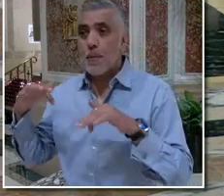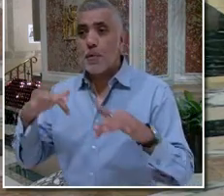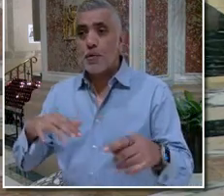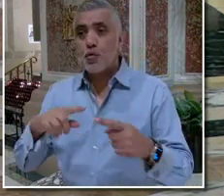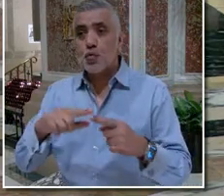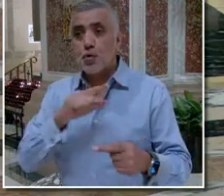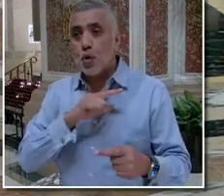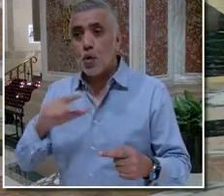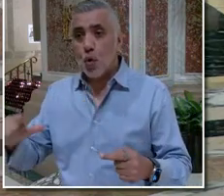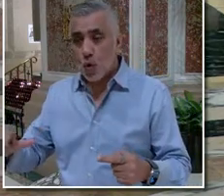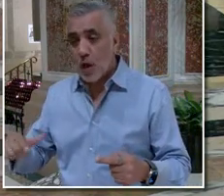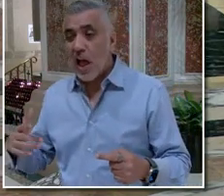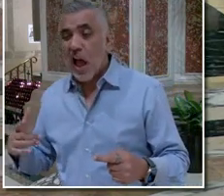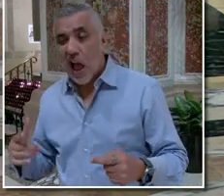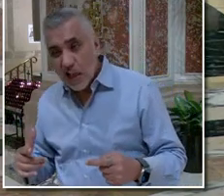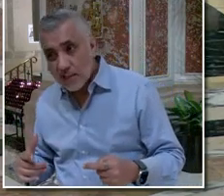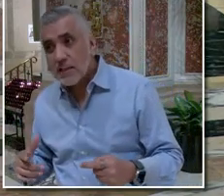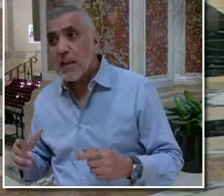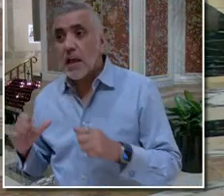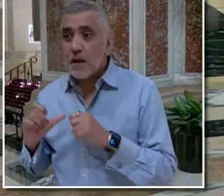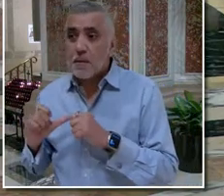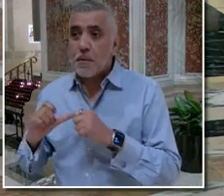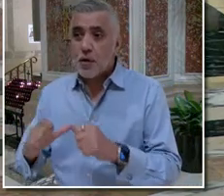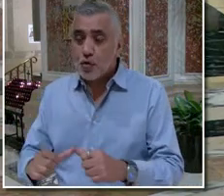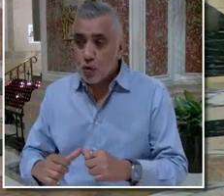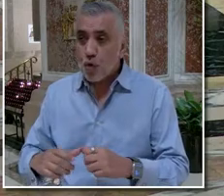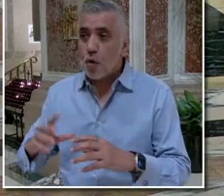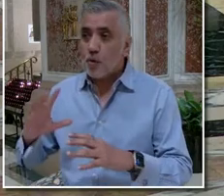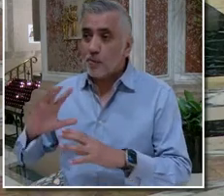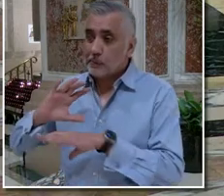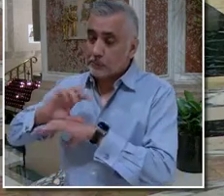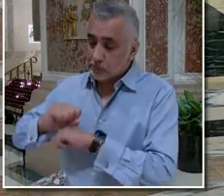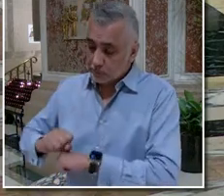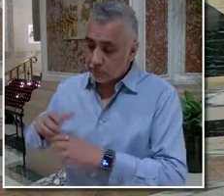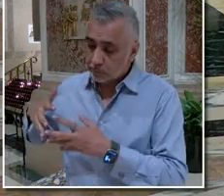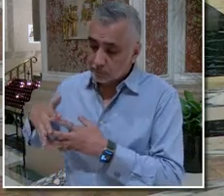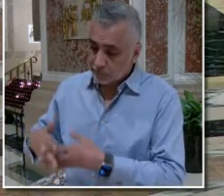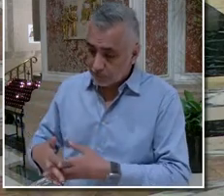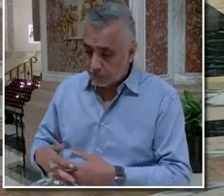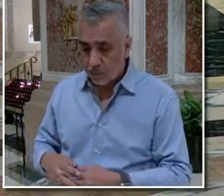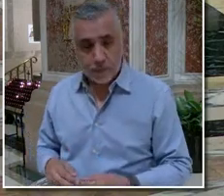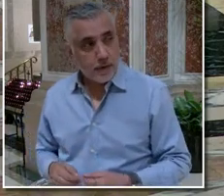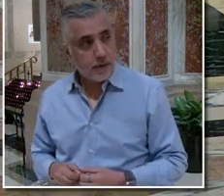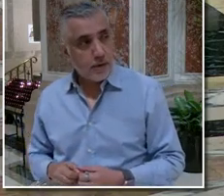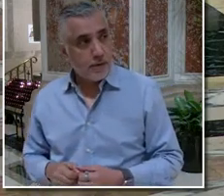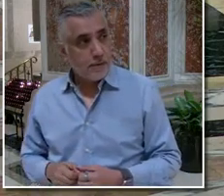Lord as a perpetual institution."